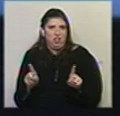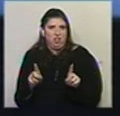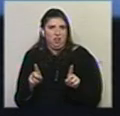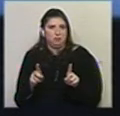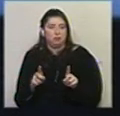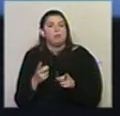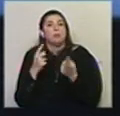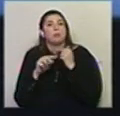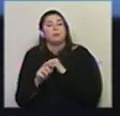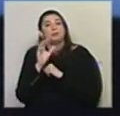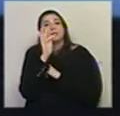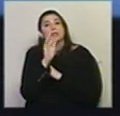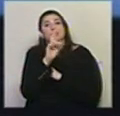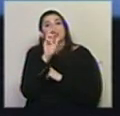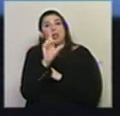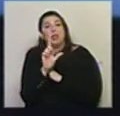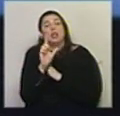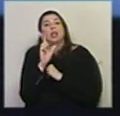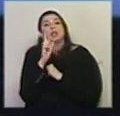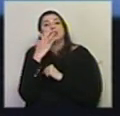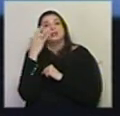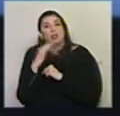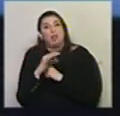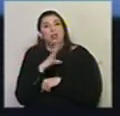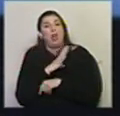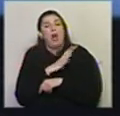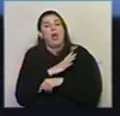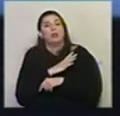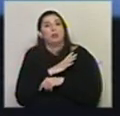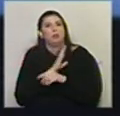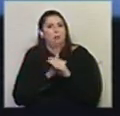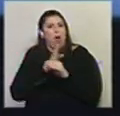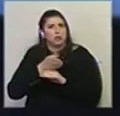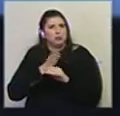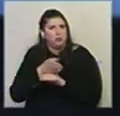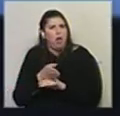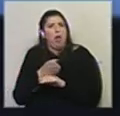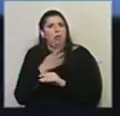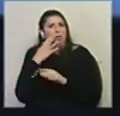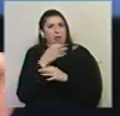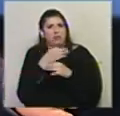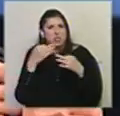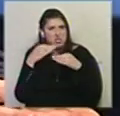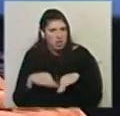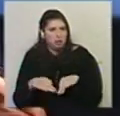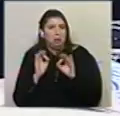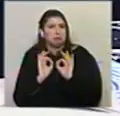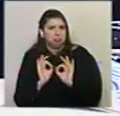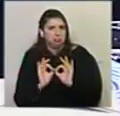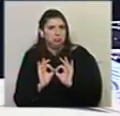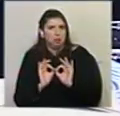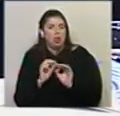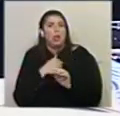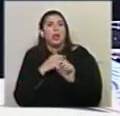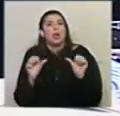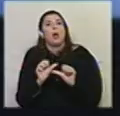Recursos tiene un mecanismo de acceso muy eficiente, ya sea cuando no hay que hacer recursos de amparo, como cuando hay que hacerlo. Uh-huh. Yo cuando hago un